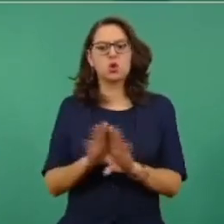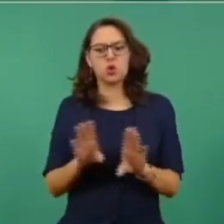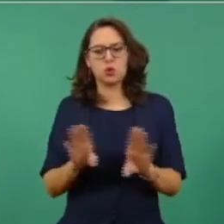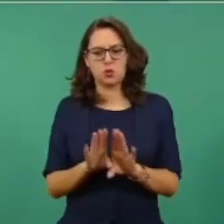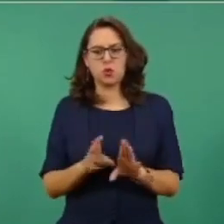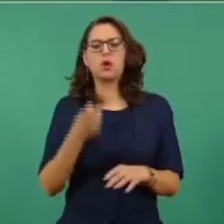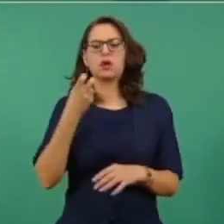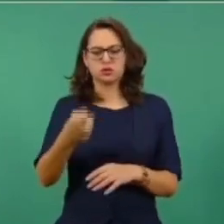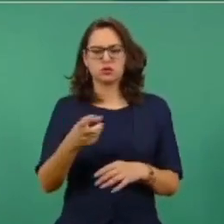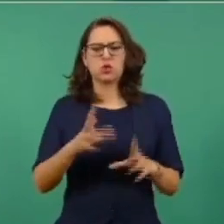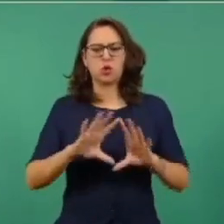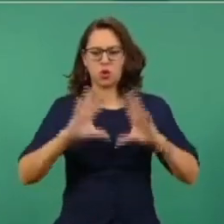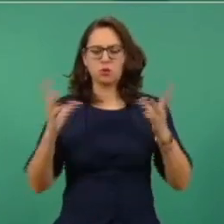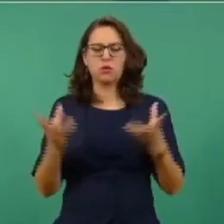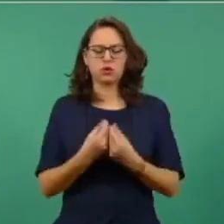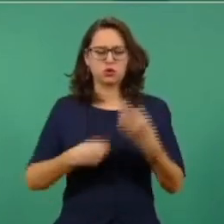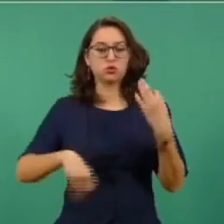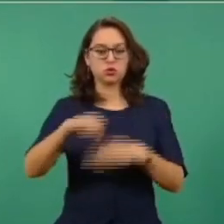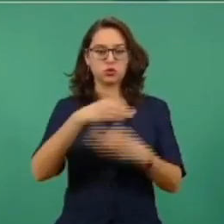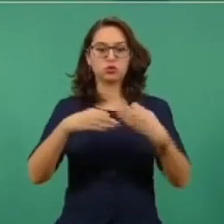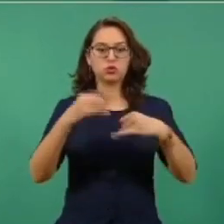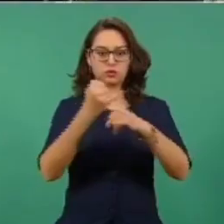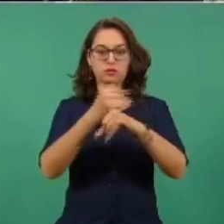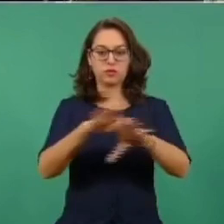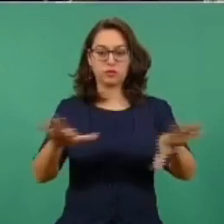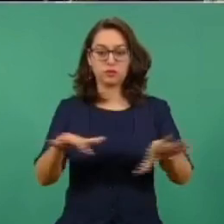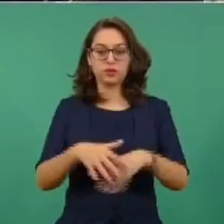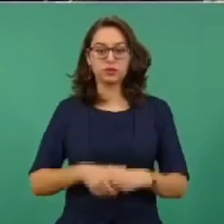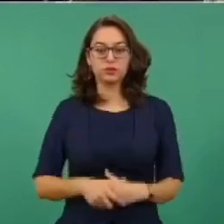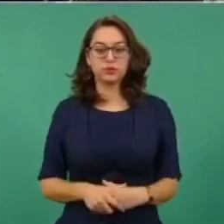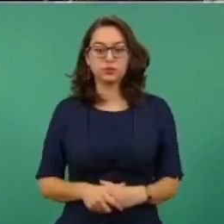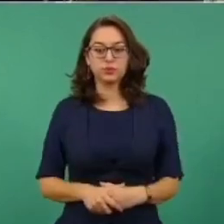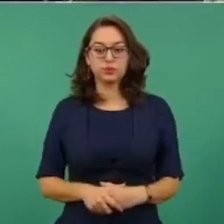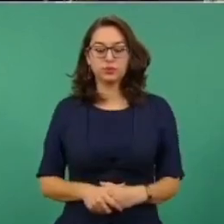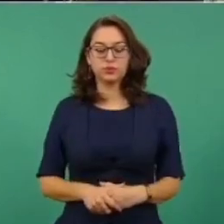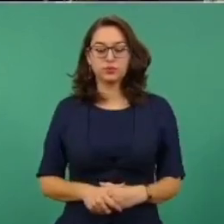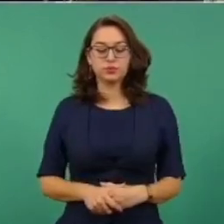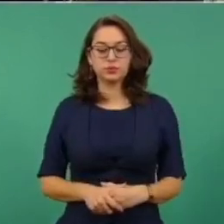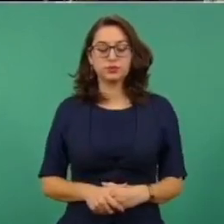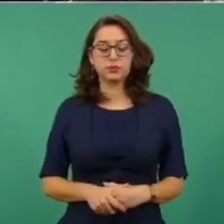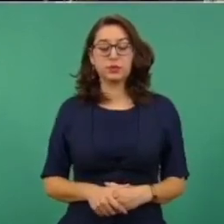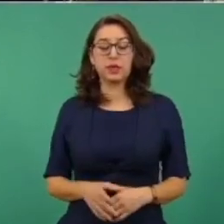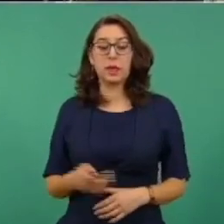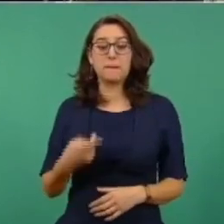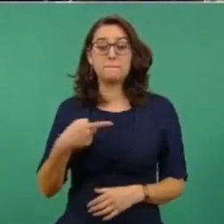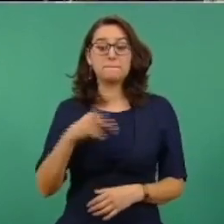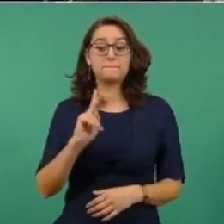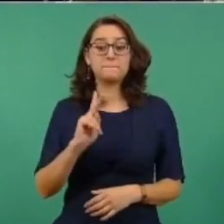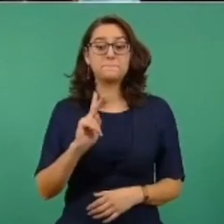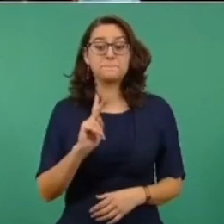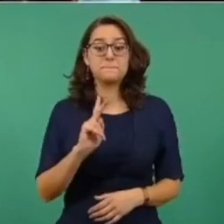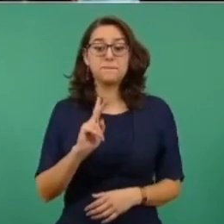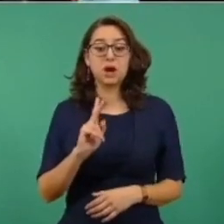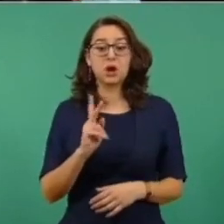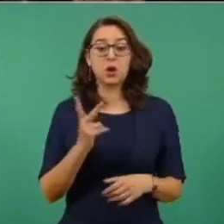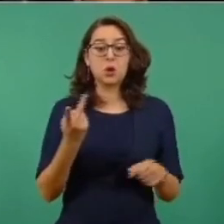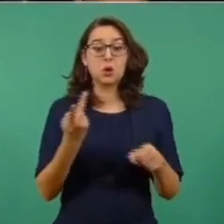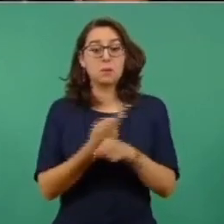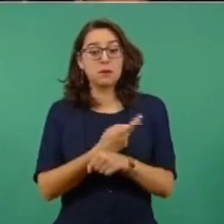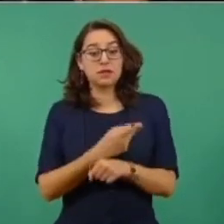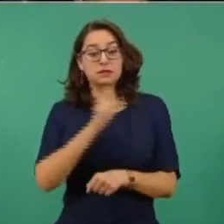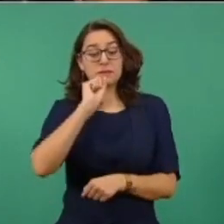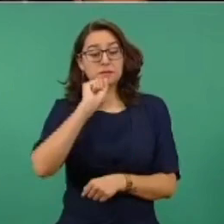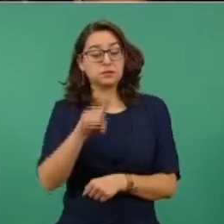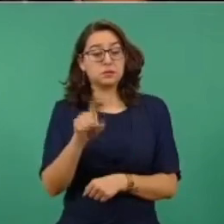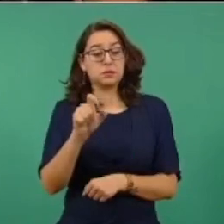que se dé a conocer aquí. El asunto es que sin embargo, en esa misma nota del